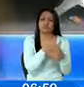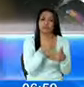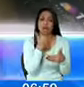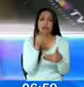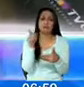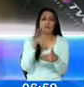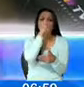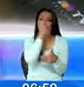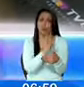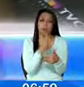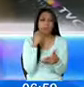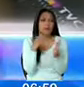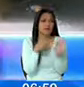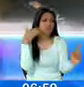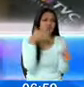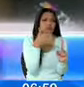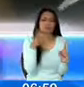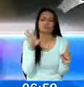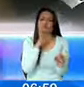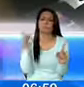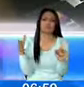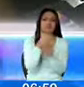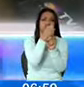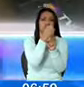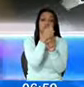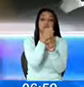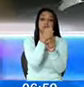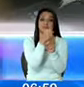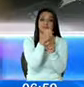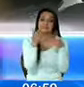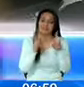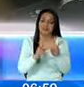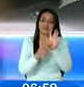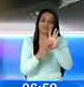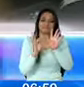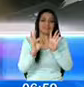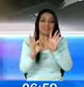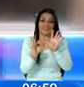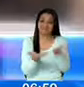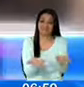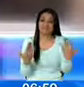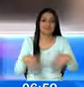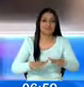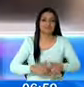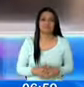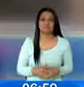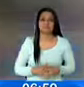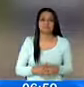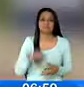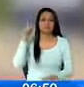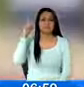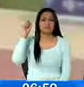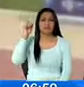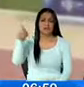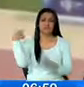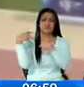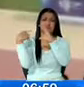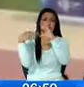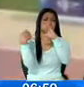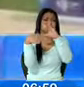él quiere hacer, lo logra y ahí está la muestra. El video ha sido reproducido